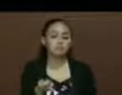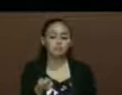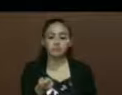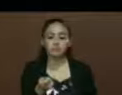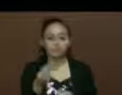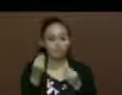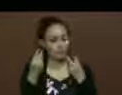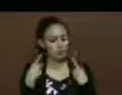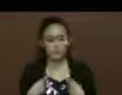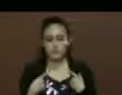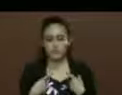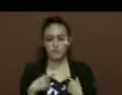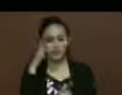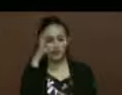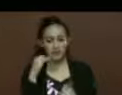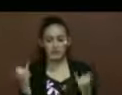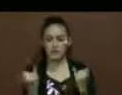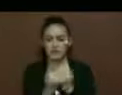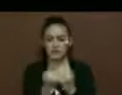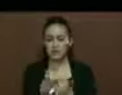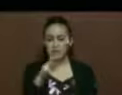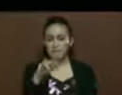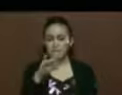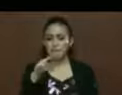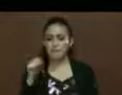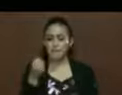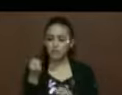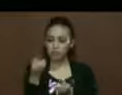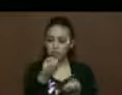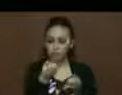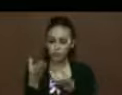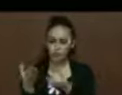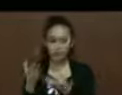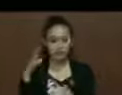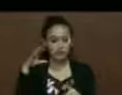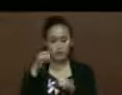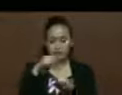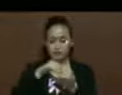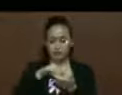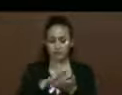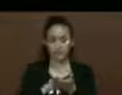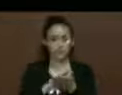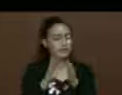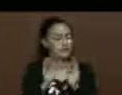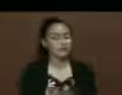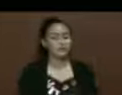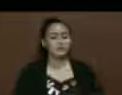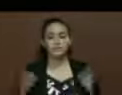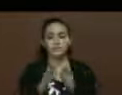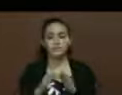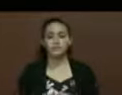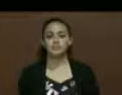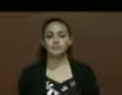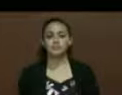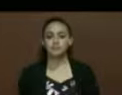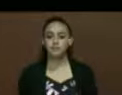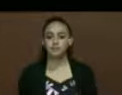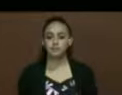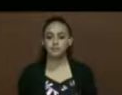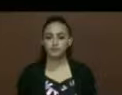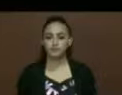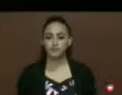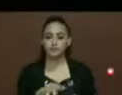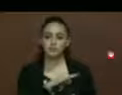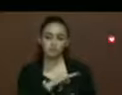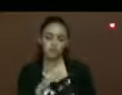número casi similar de visas. Es un récord histórico que se